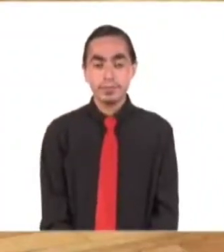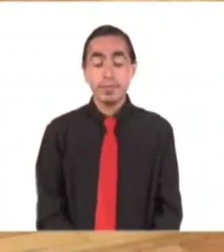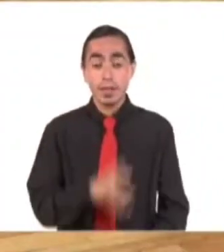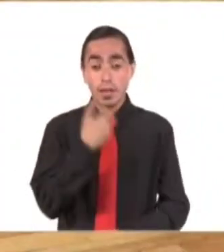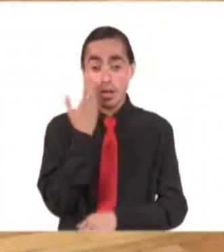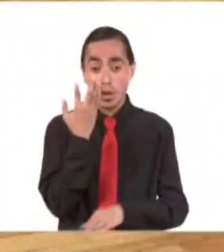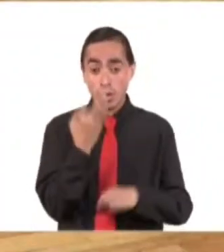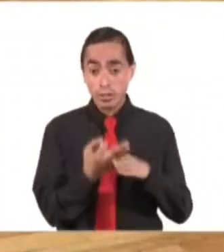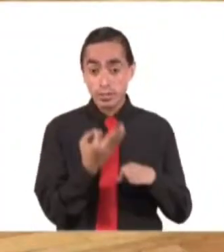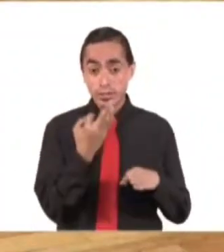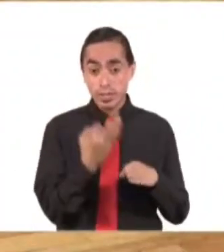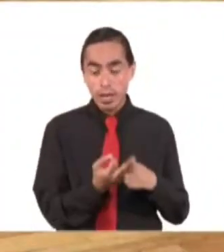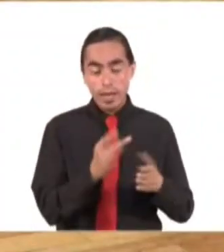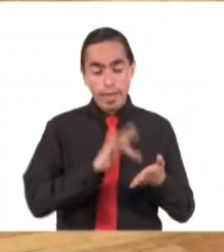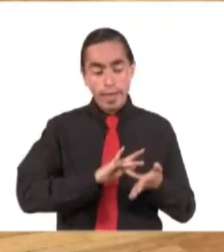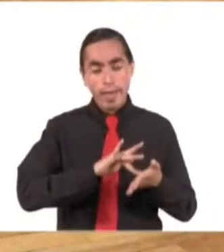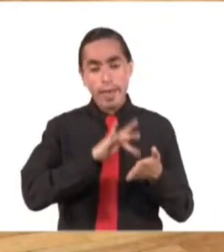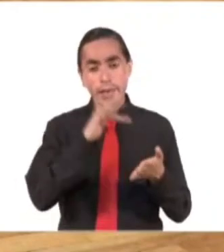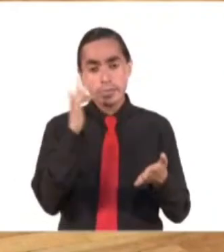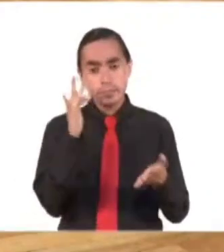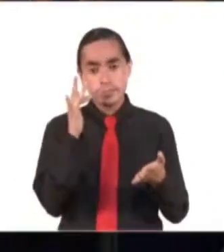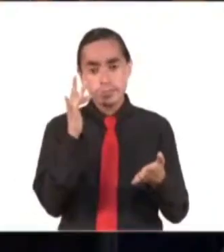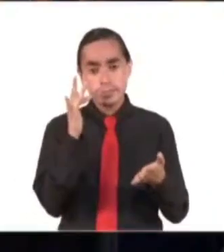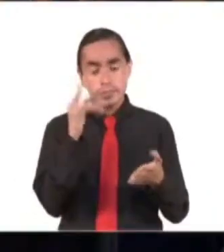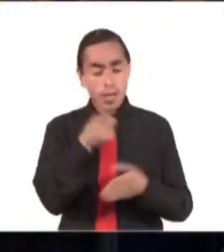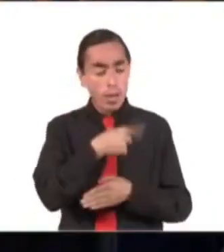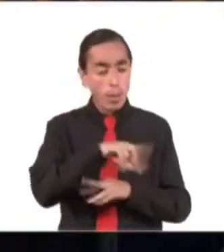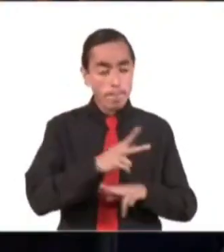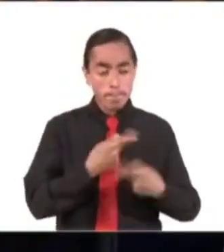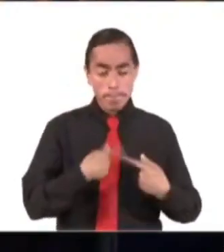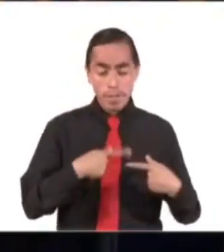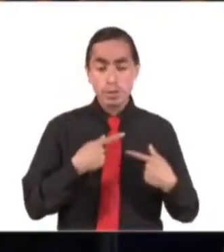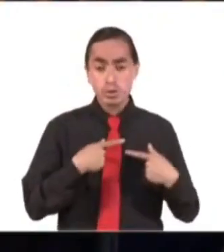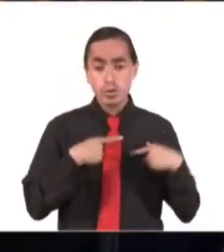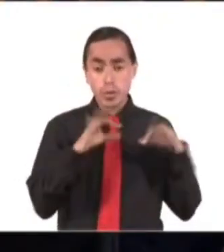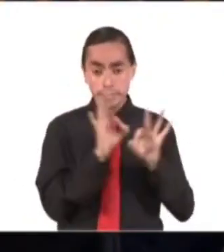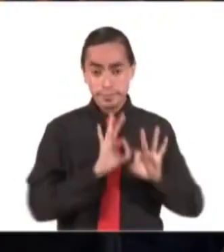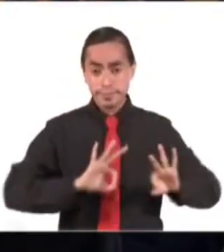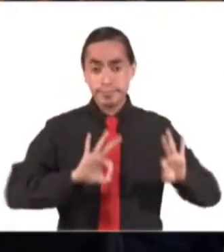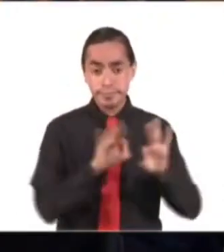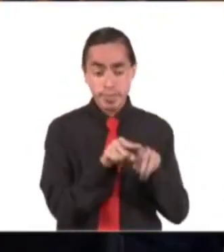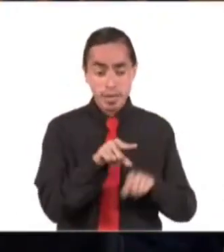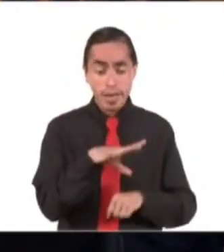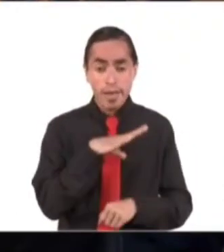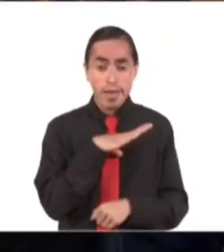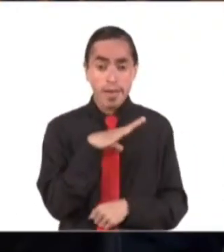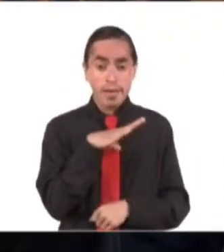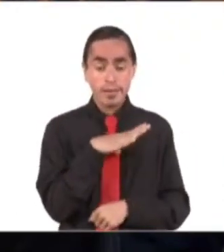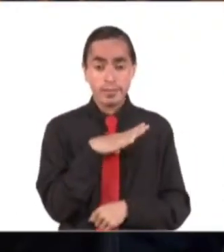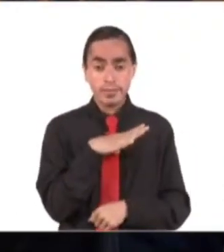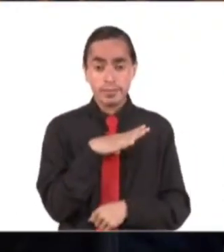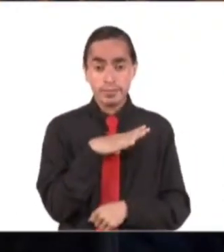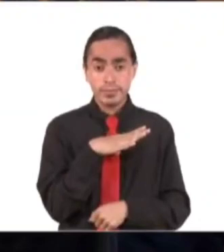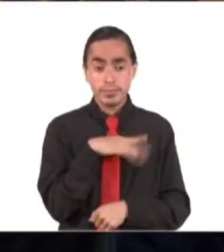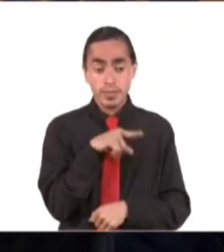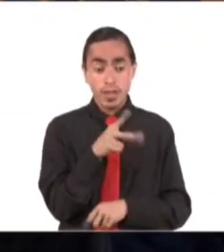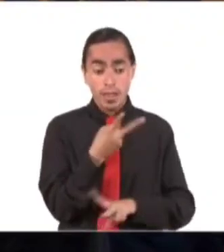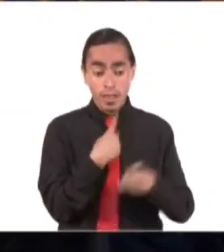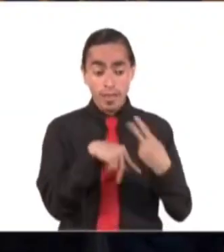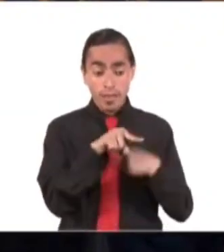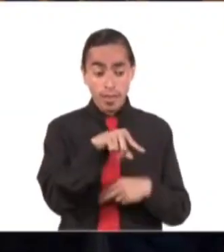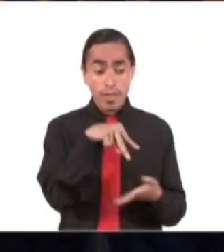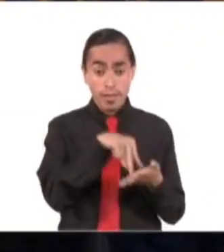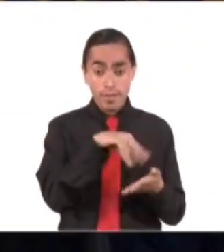quiero agradecer pues a personalidades tan importantes como las que están hoy aquí, su presencia el día de